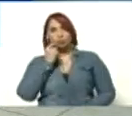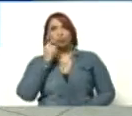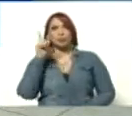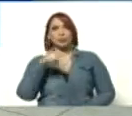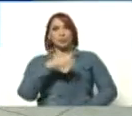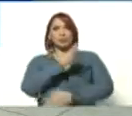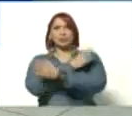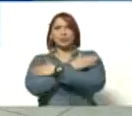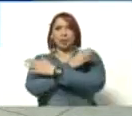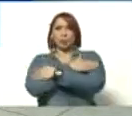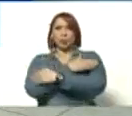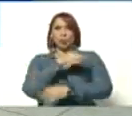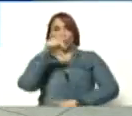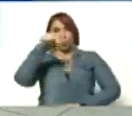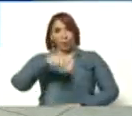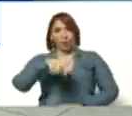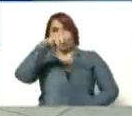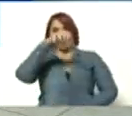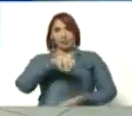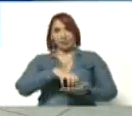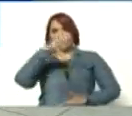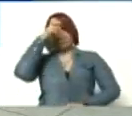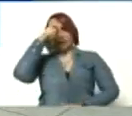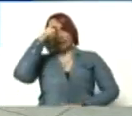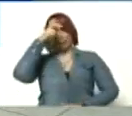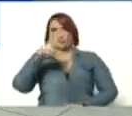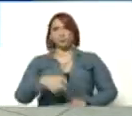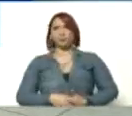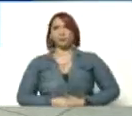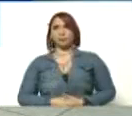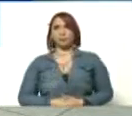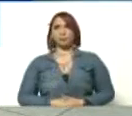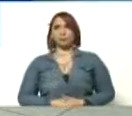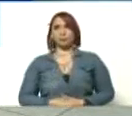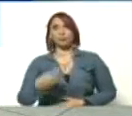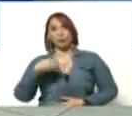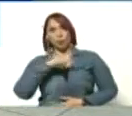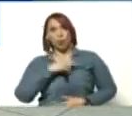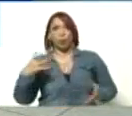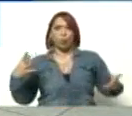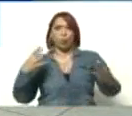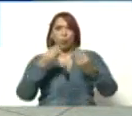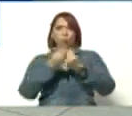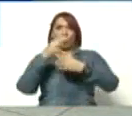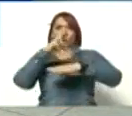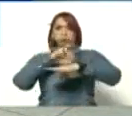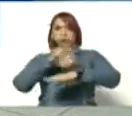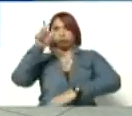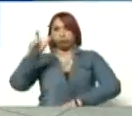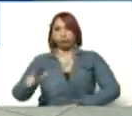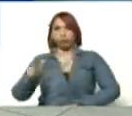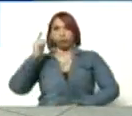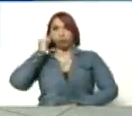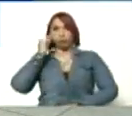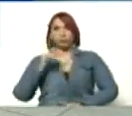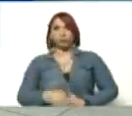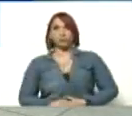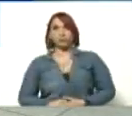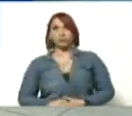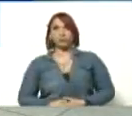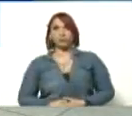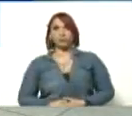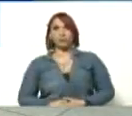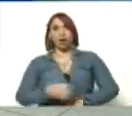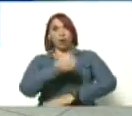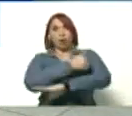fraterno desde el estado Falcón, la tierra de Josefa Camejo. Aquí nos encontramos junto a nuestra doctora Marelis Castro, autoridad única de